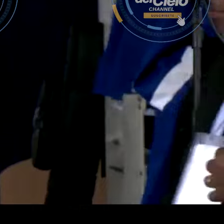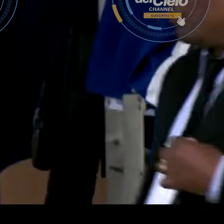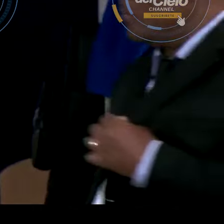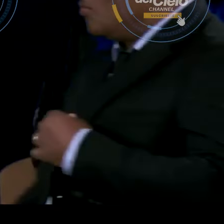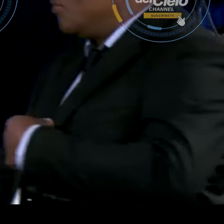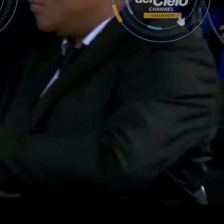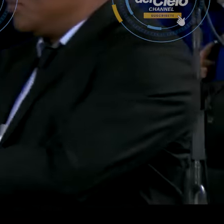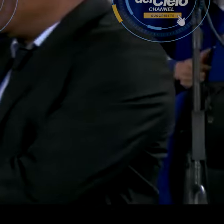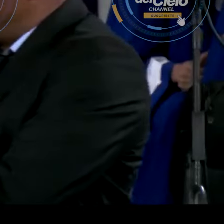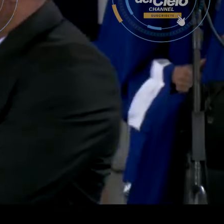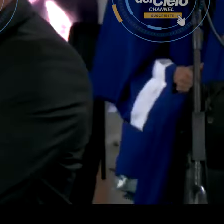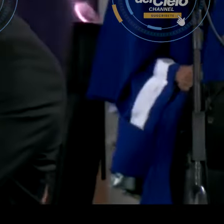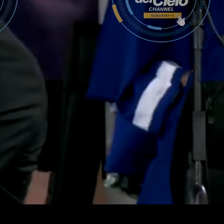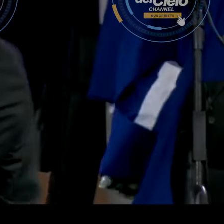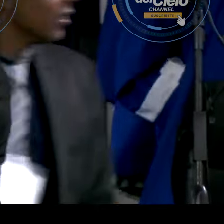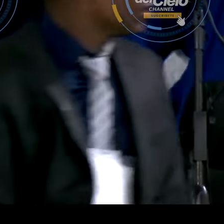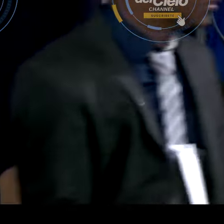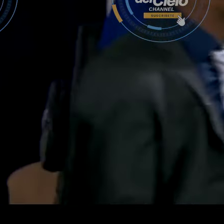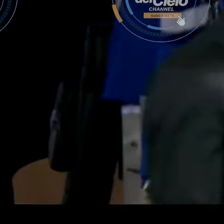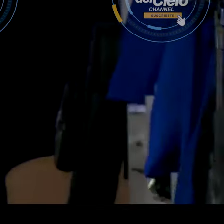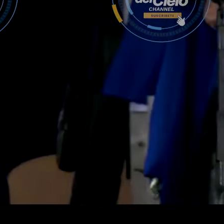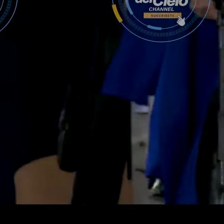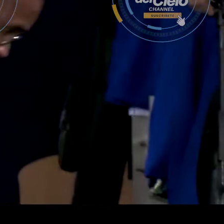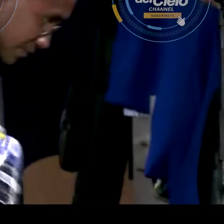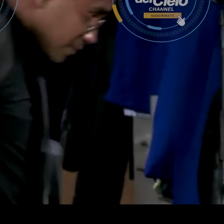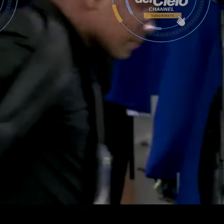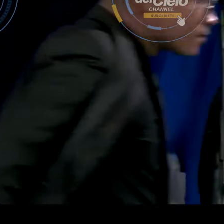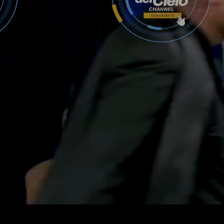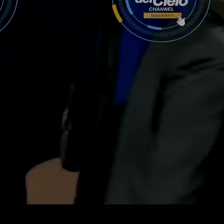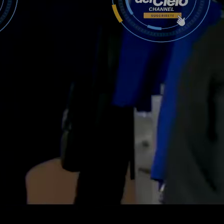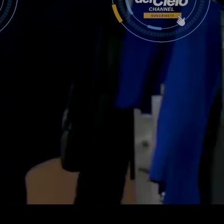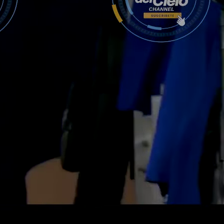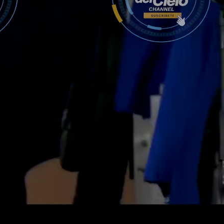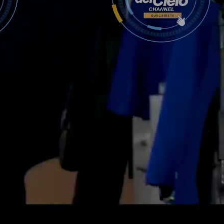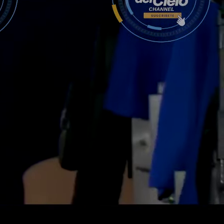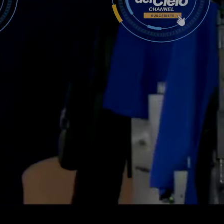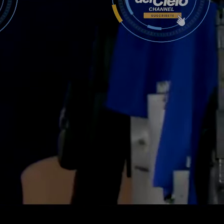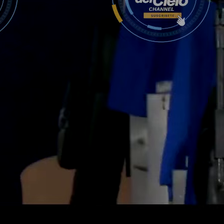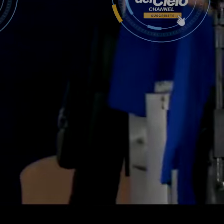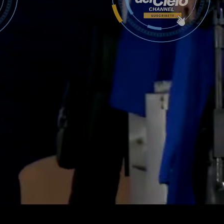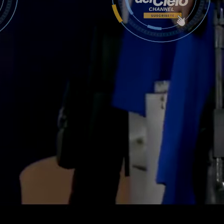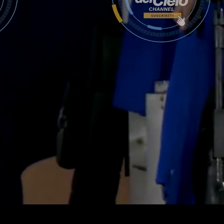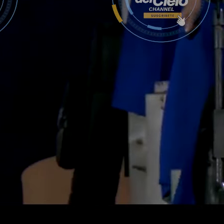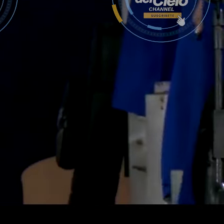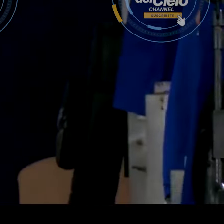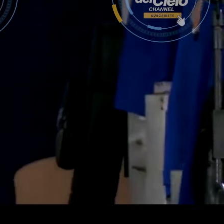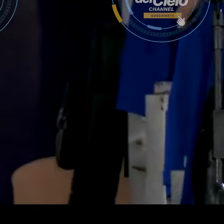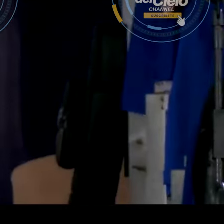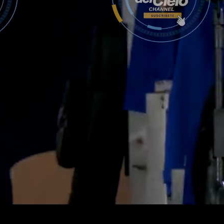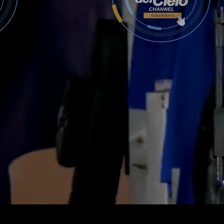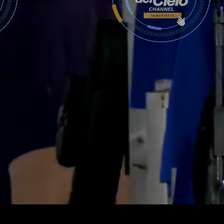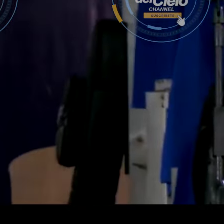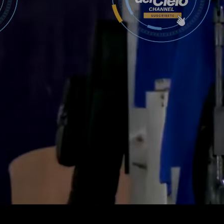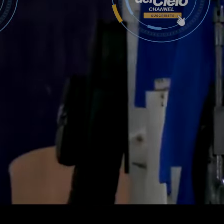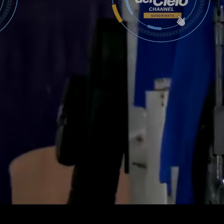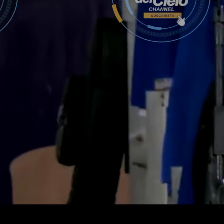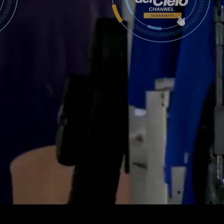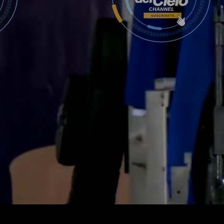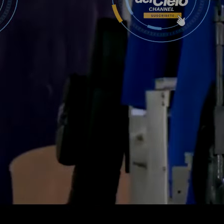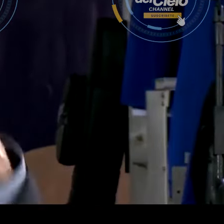hay perdón, hay vida nueva, hay regeneración, hay